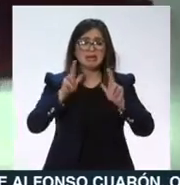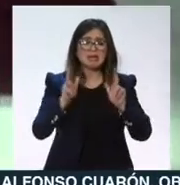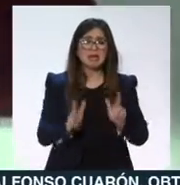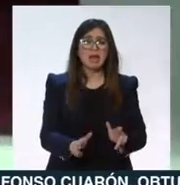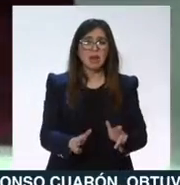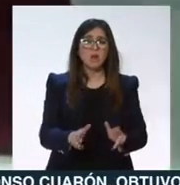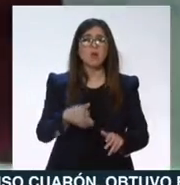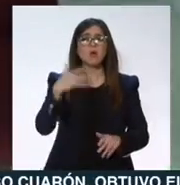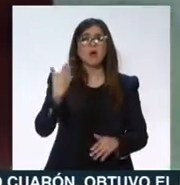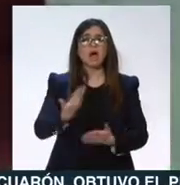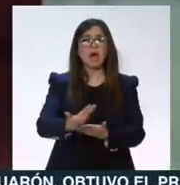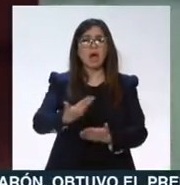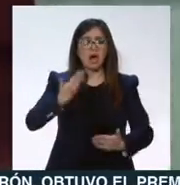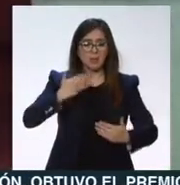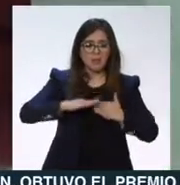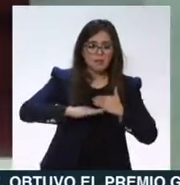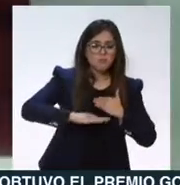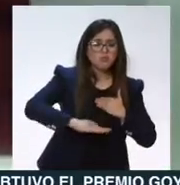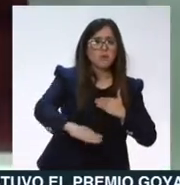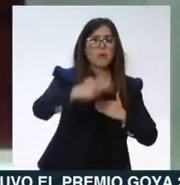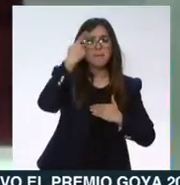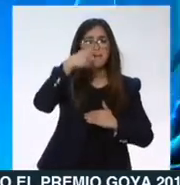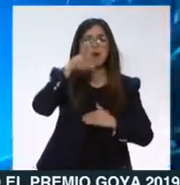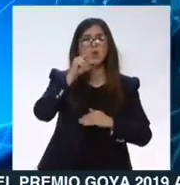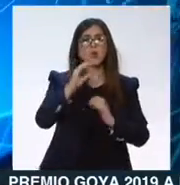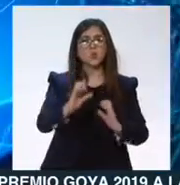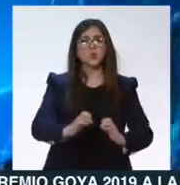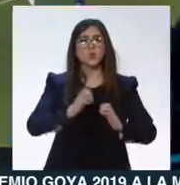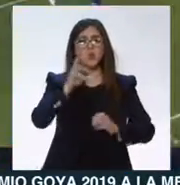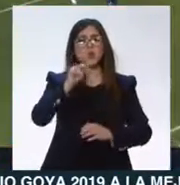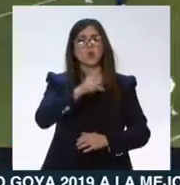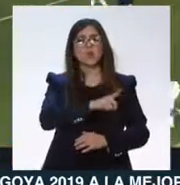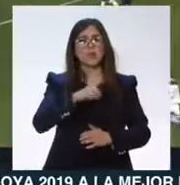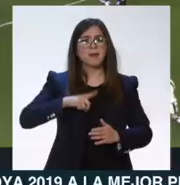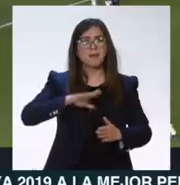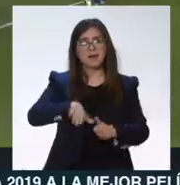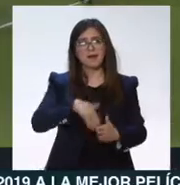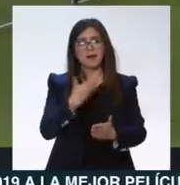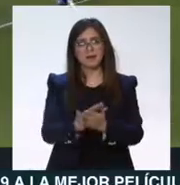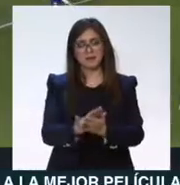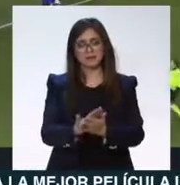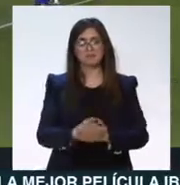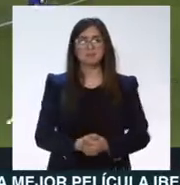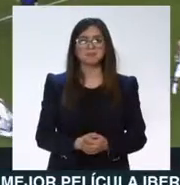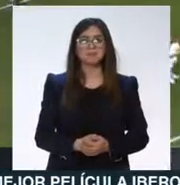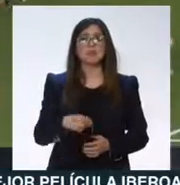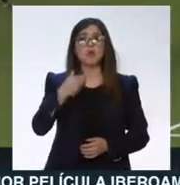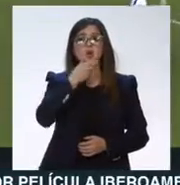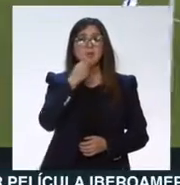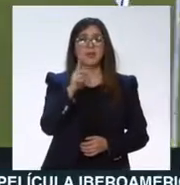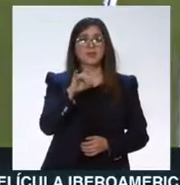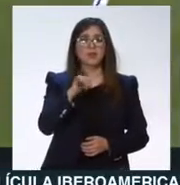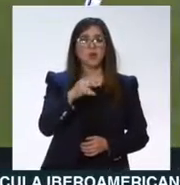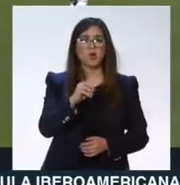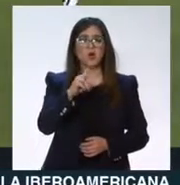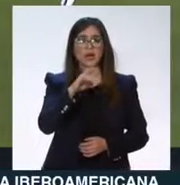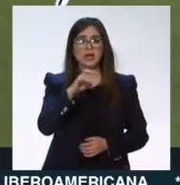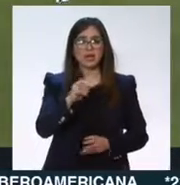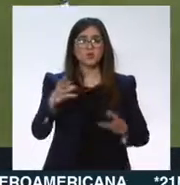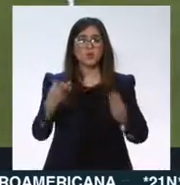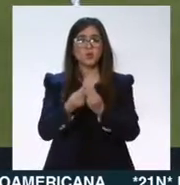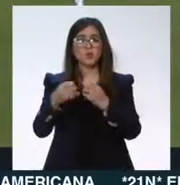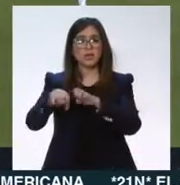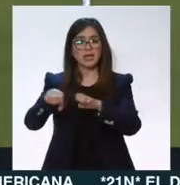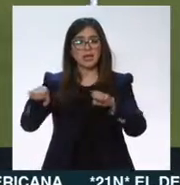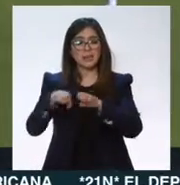había tendido una alfombra para prevenir caídas. El zaguero mexicano Diego Reyes debutó hoy con la escuadra